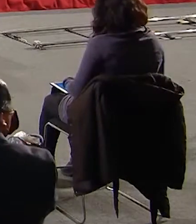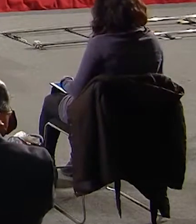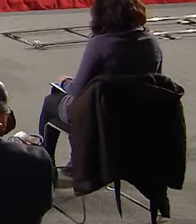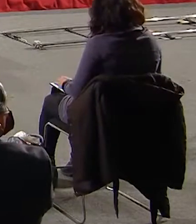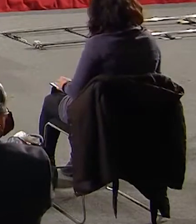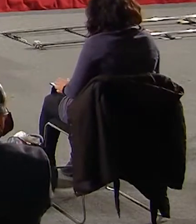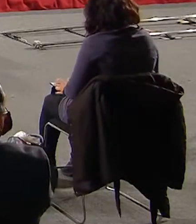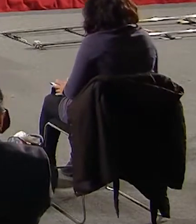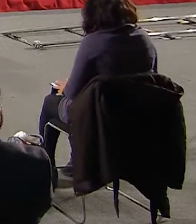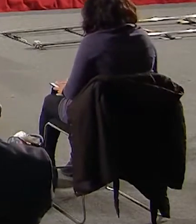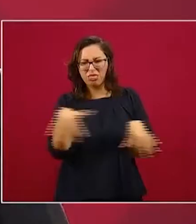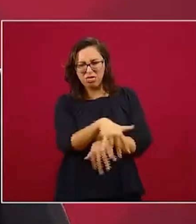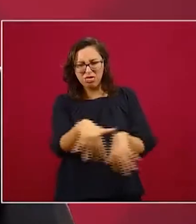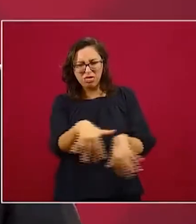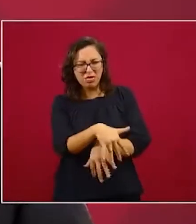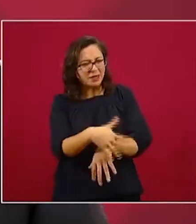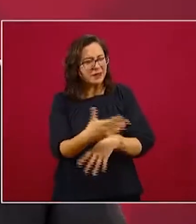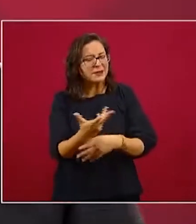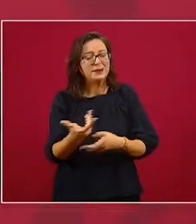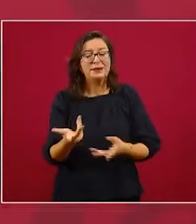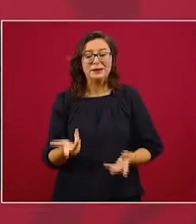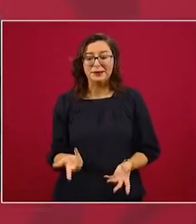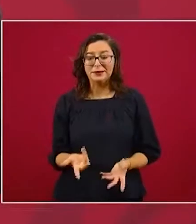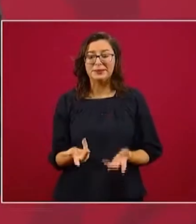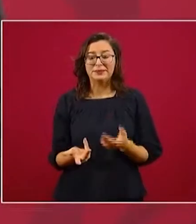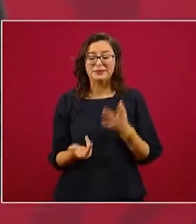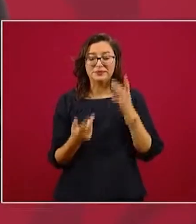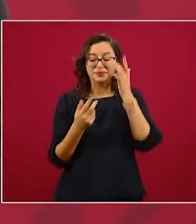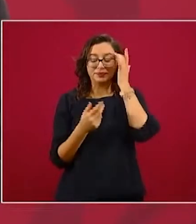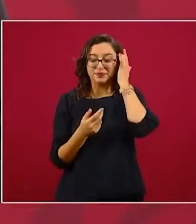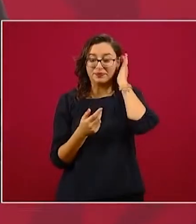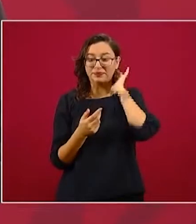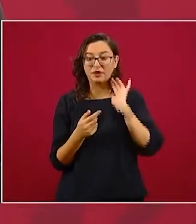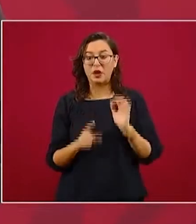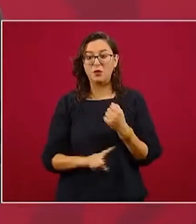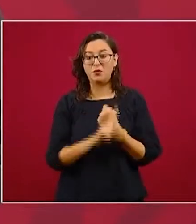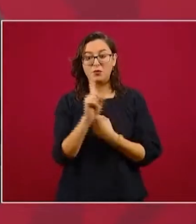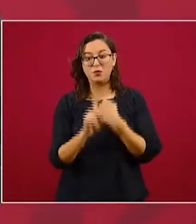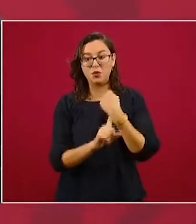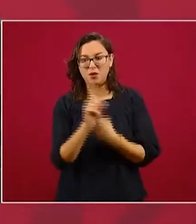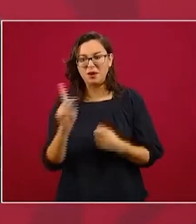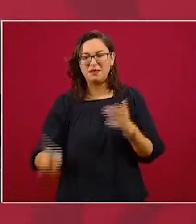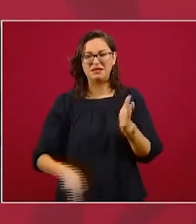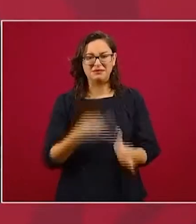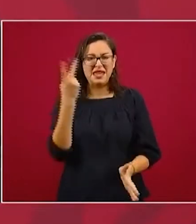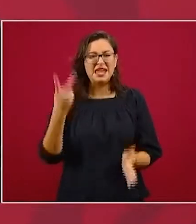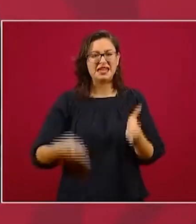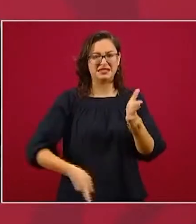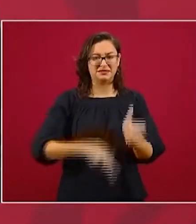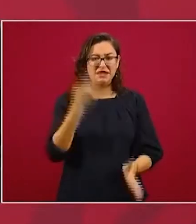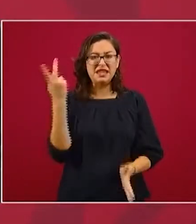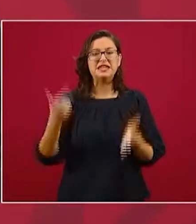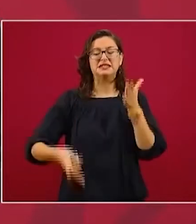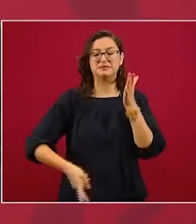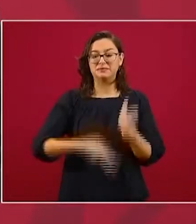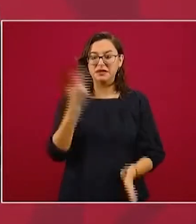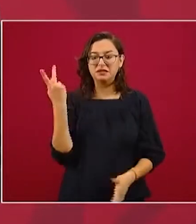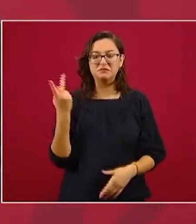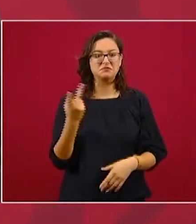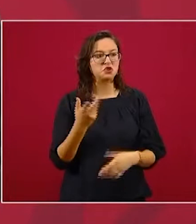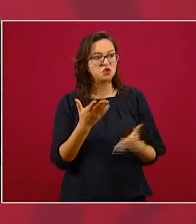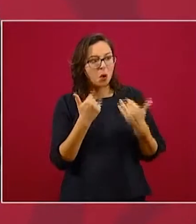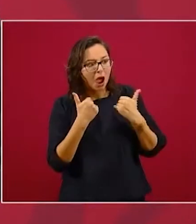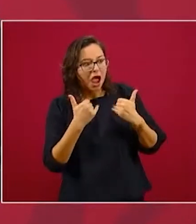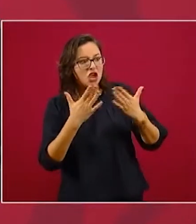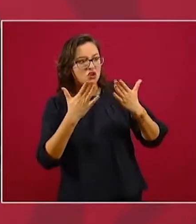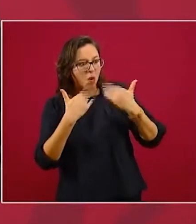luego de que el presidente Andrés Manuel López Obrador anunciara una gira por estados del norte de México afectados por Hanna, incluyendo a Coahuila y su capital Saltillo,